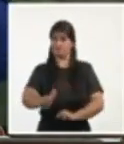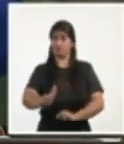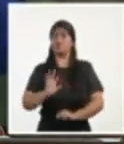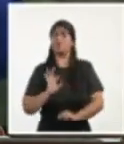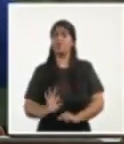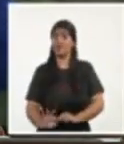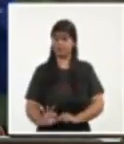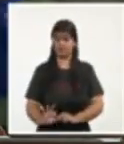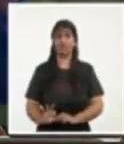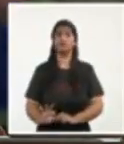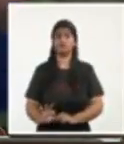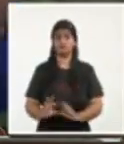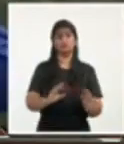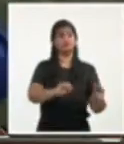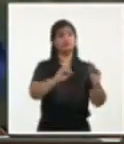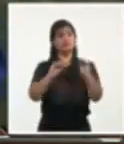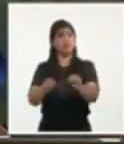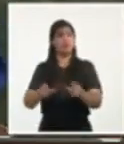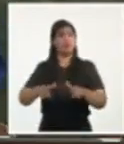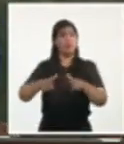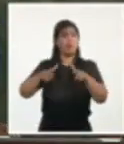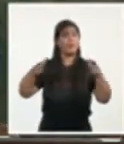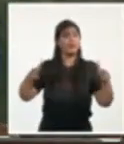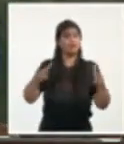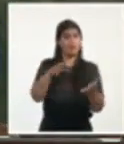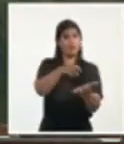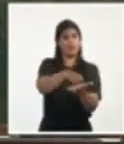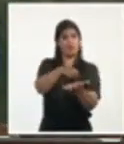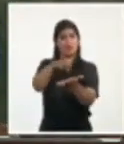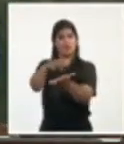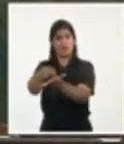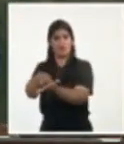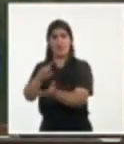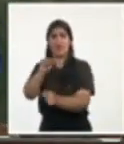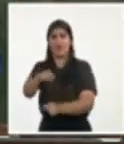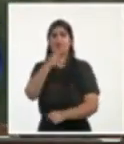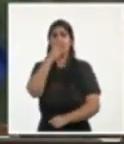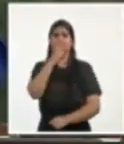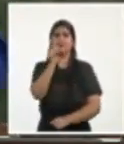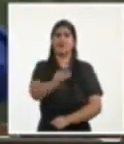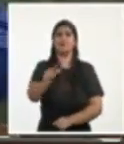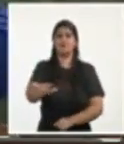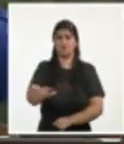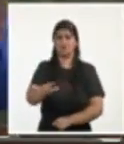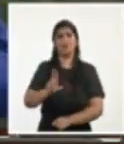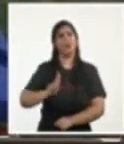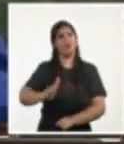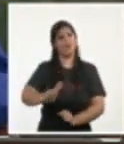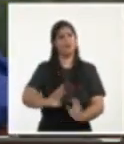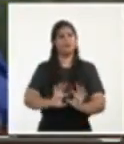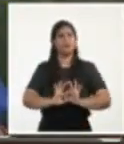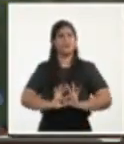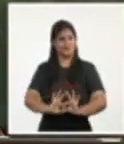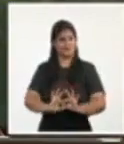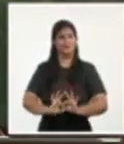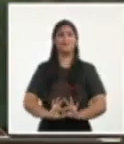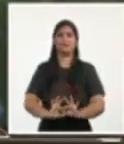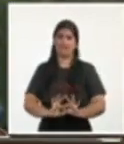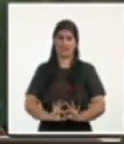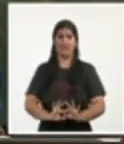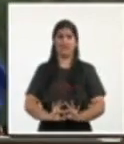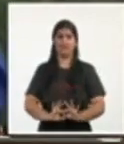muy en cuenta qué capacidades tenemos de críticos y graves contra capacidades de salas de cuidados intensivos para evitar que nos colapsen las